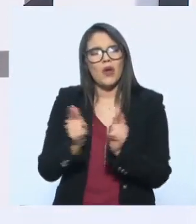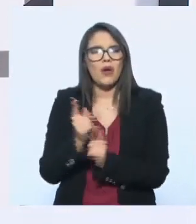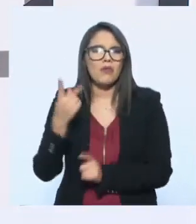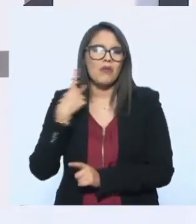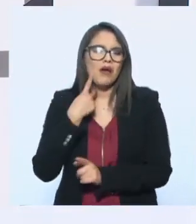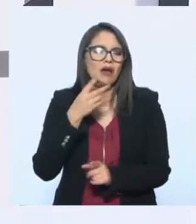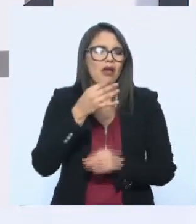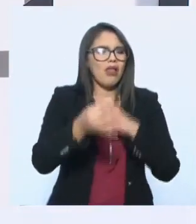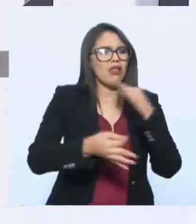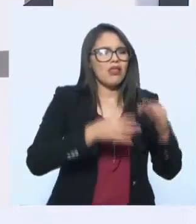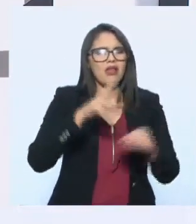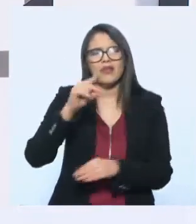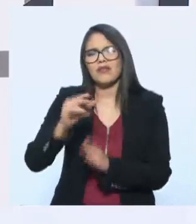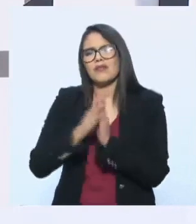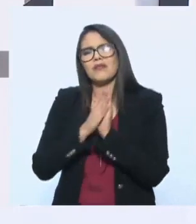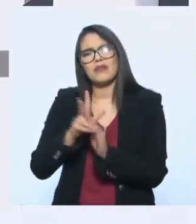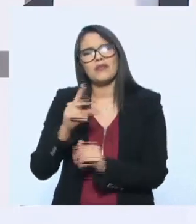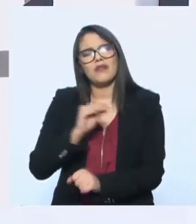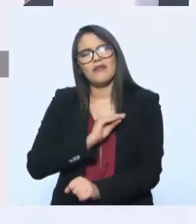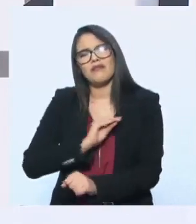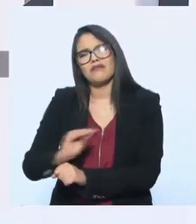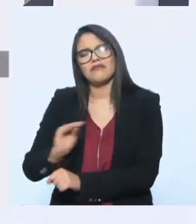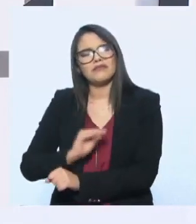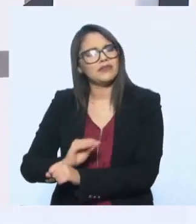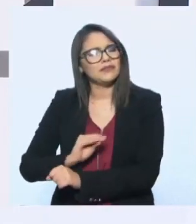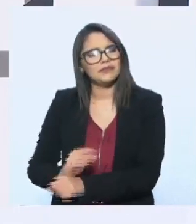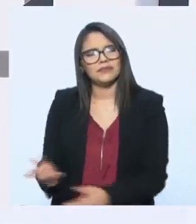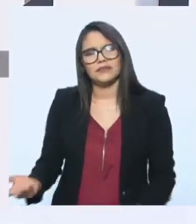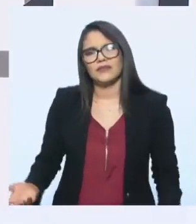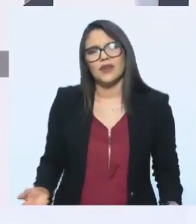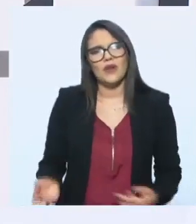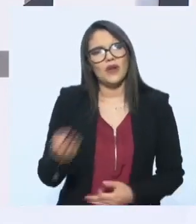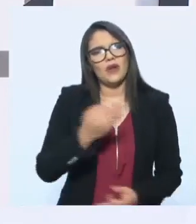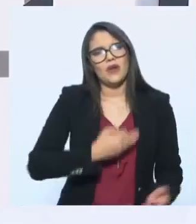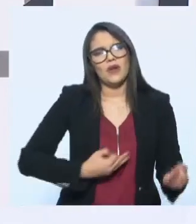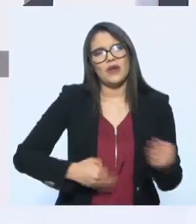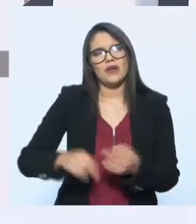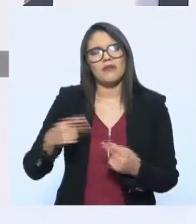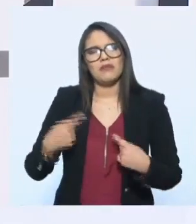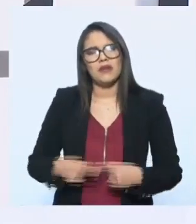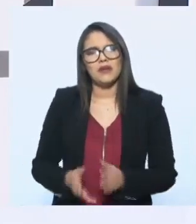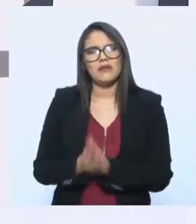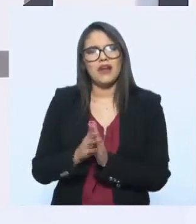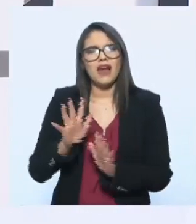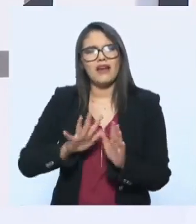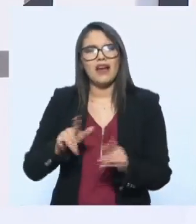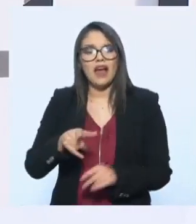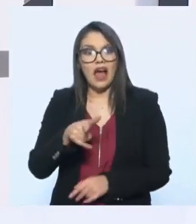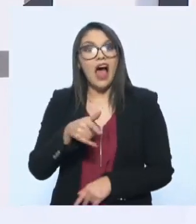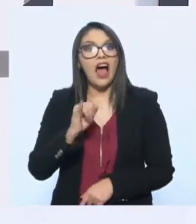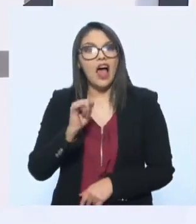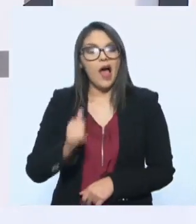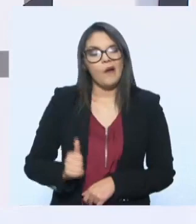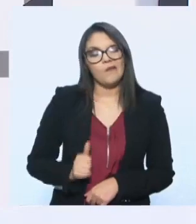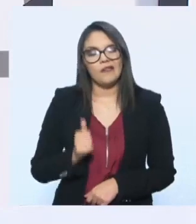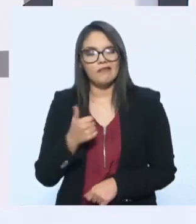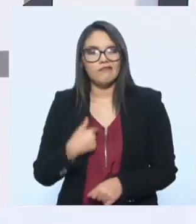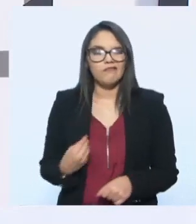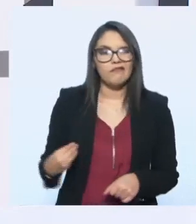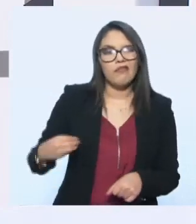y de todos. No estamos hablando de uno en particular. Creo que todos, incluidos también servidores públicos, pues se quieren montar en esta ola